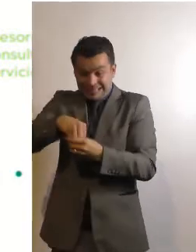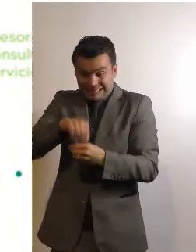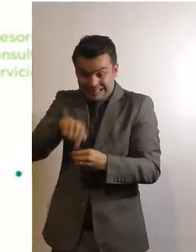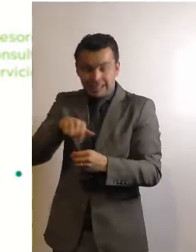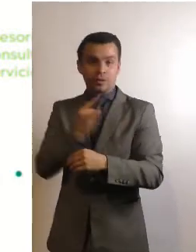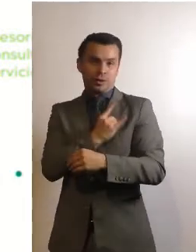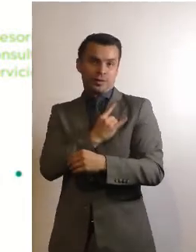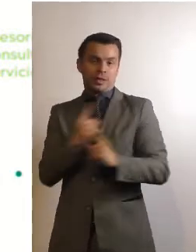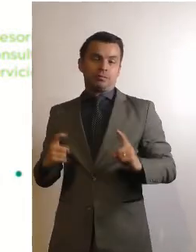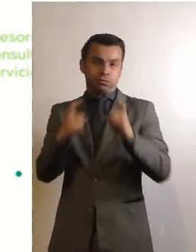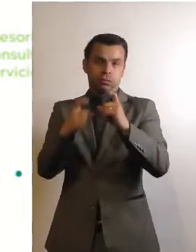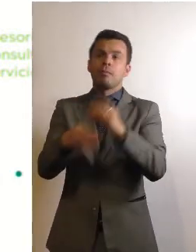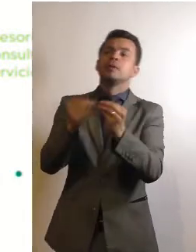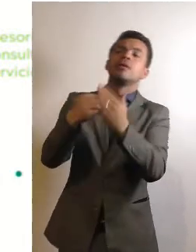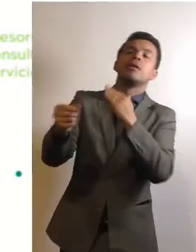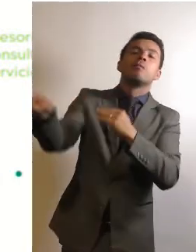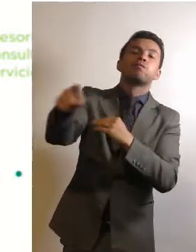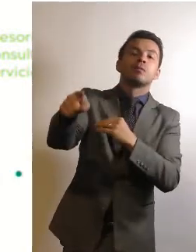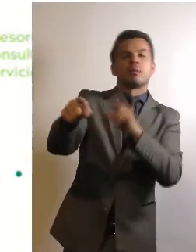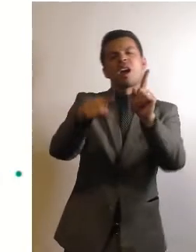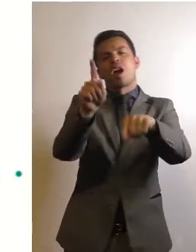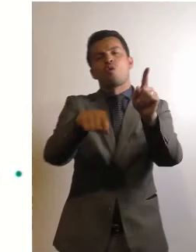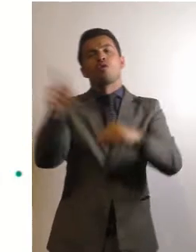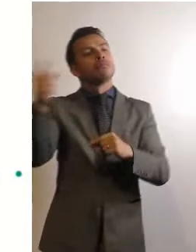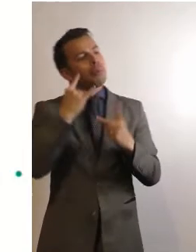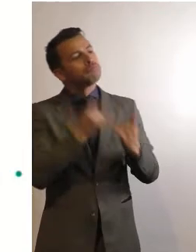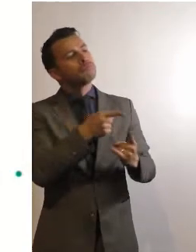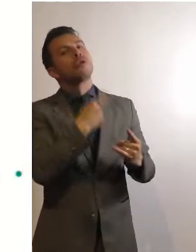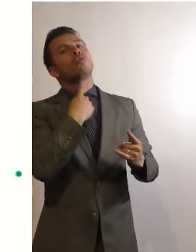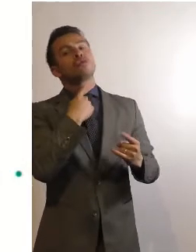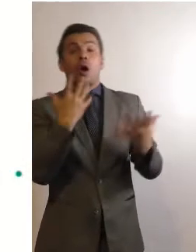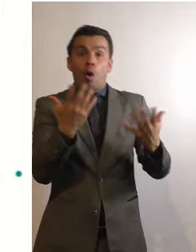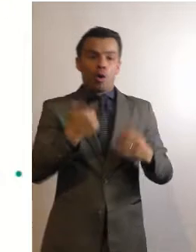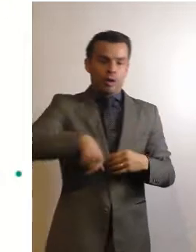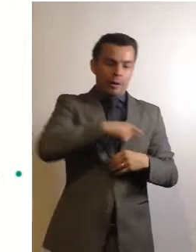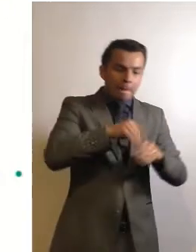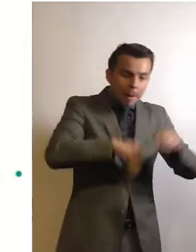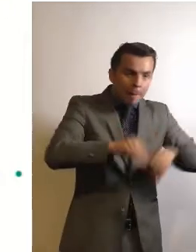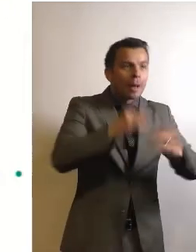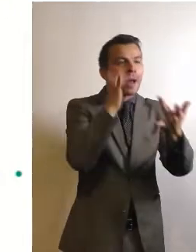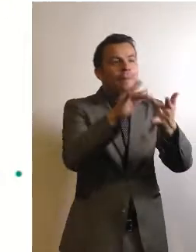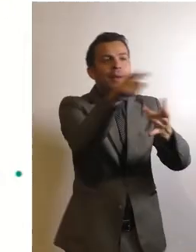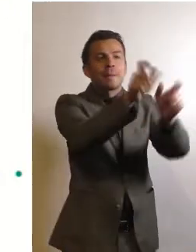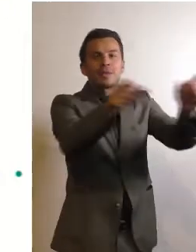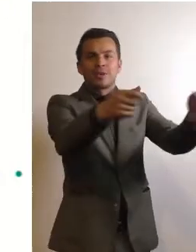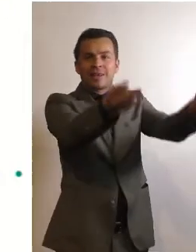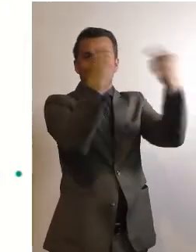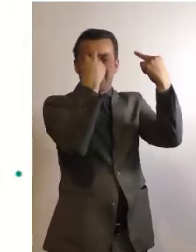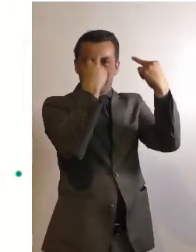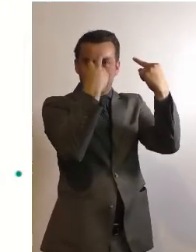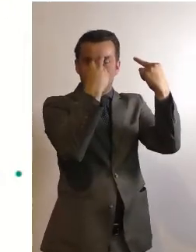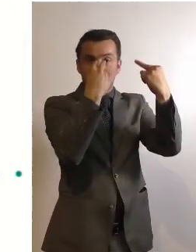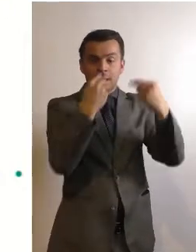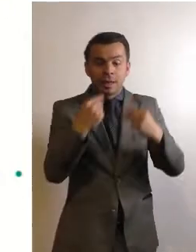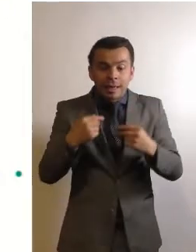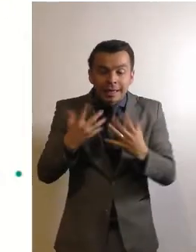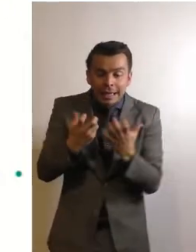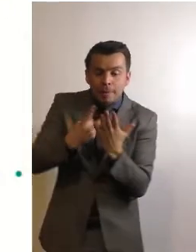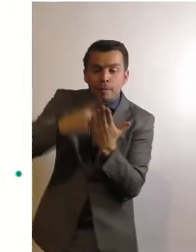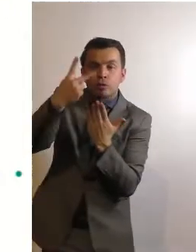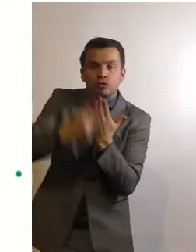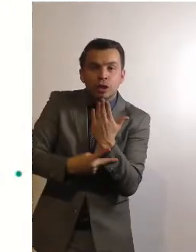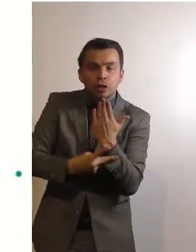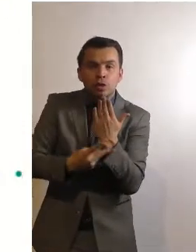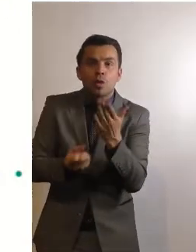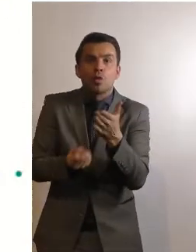externa, los grupos de interés, siguiente, con proyectos de innovación social